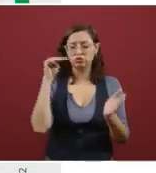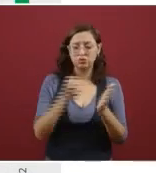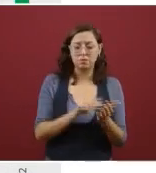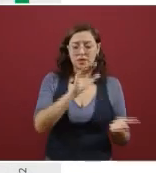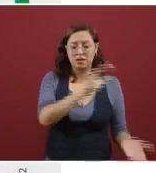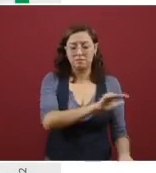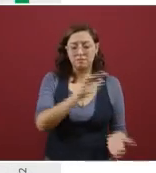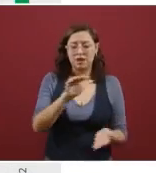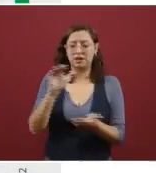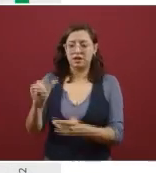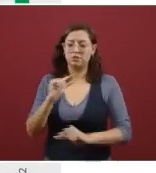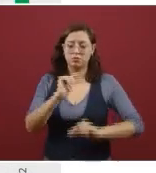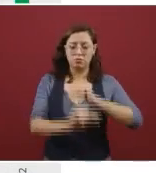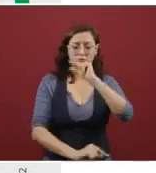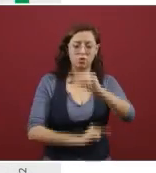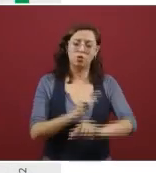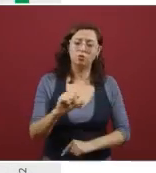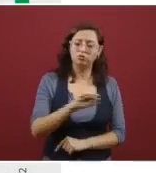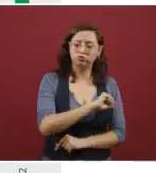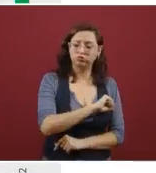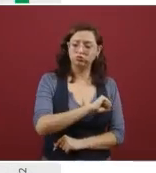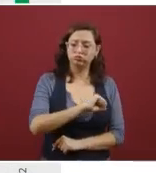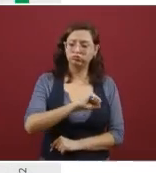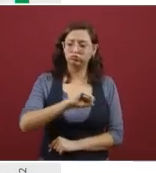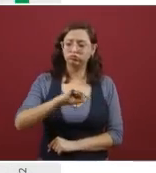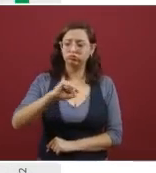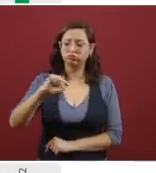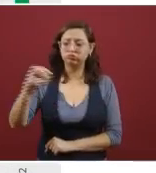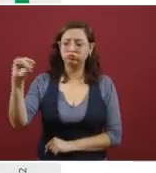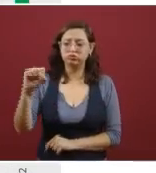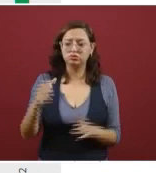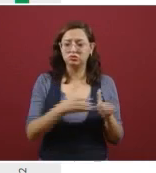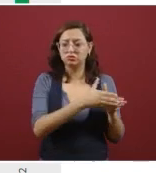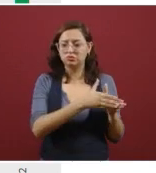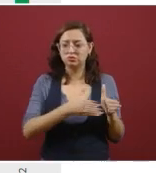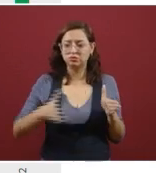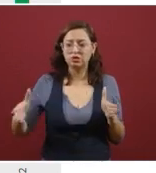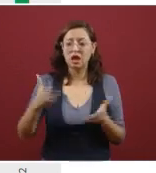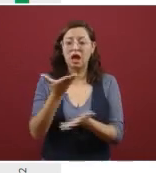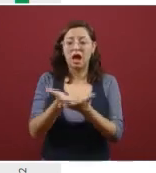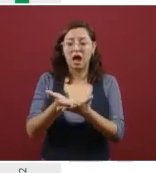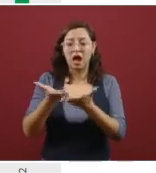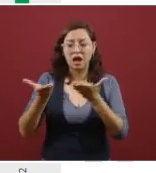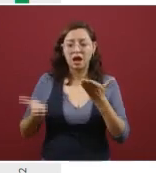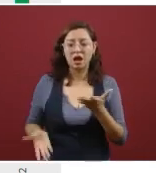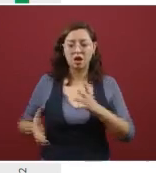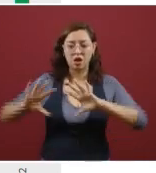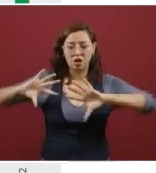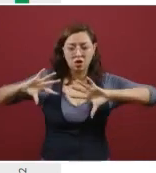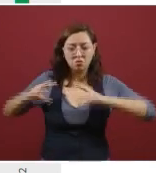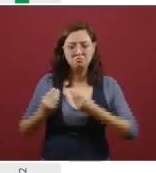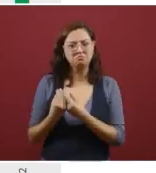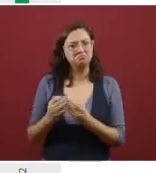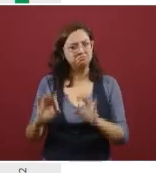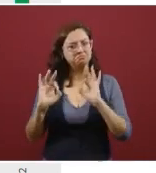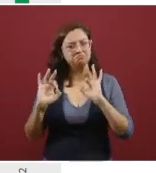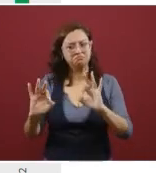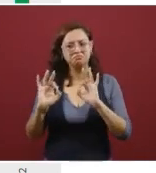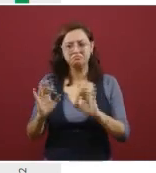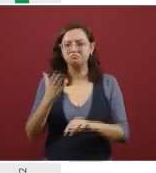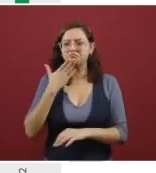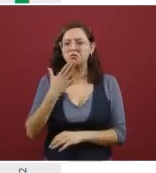venido incrementando a lo largo de estos meses y hoy traemos un inventario bastante bueno, del orden